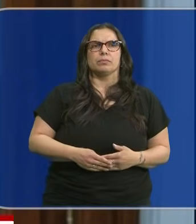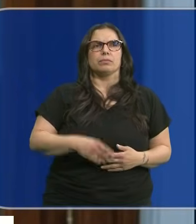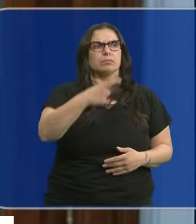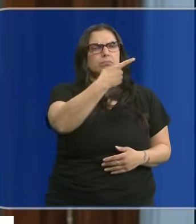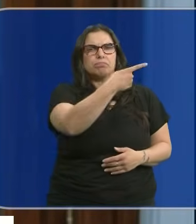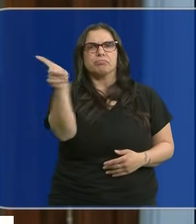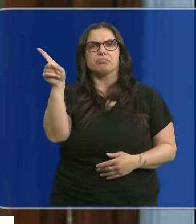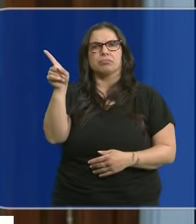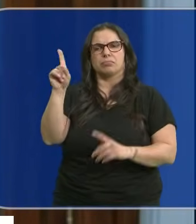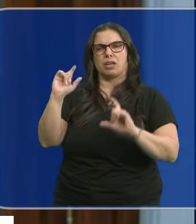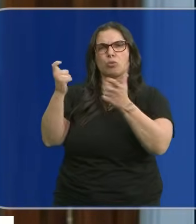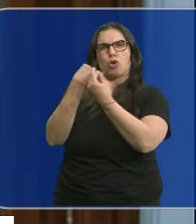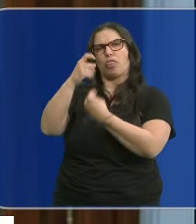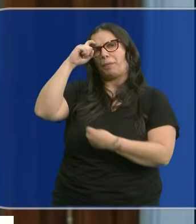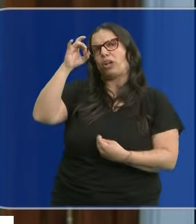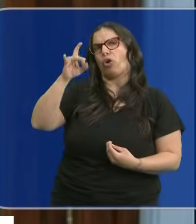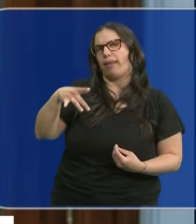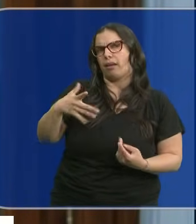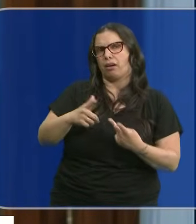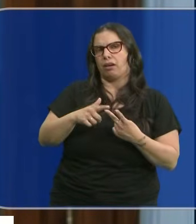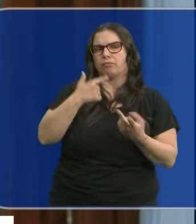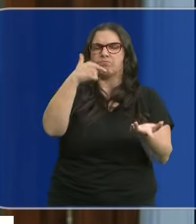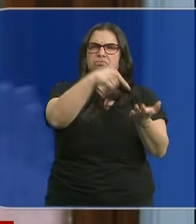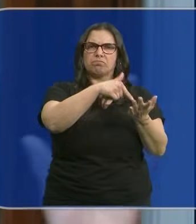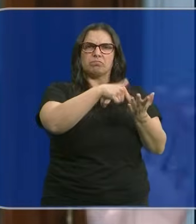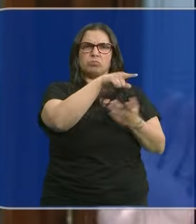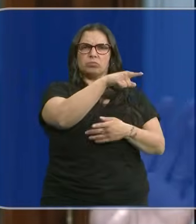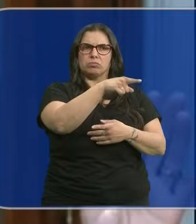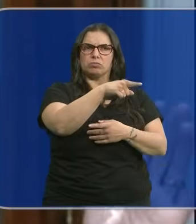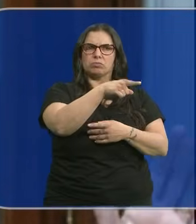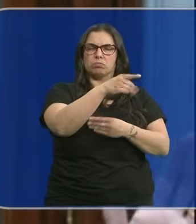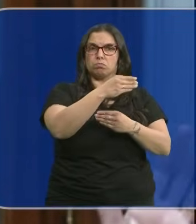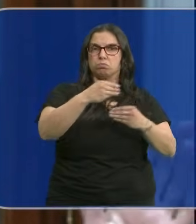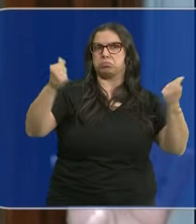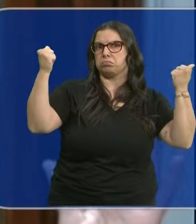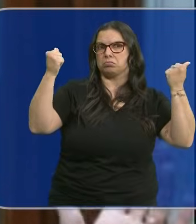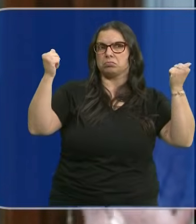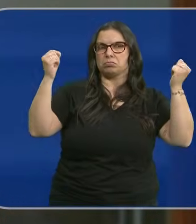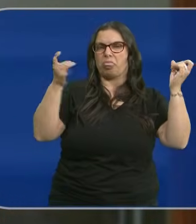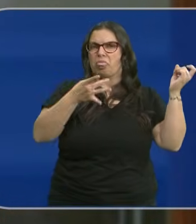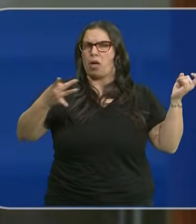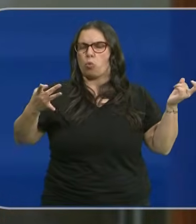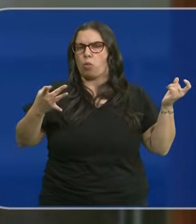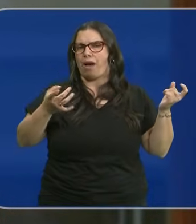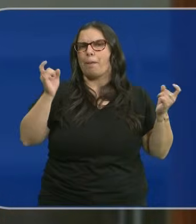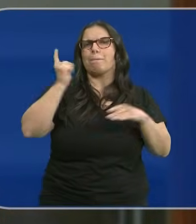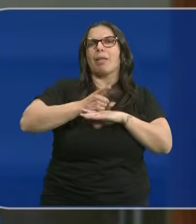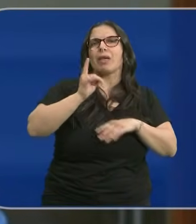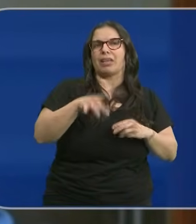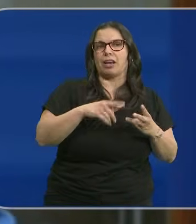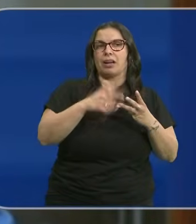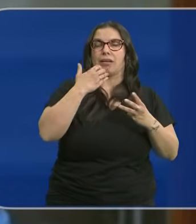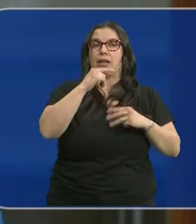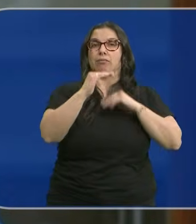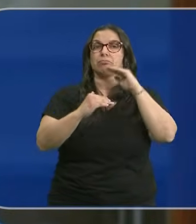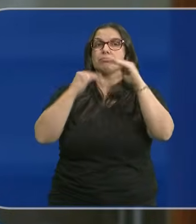con Zapatero? ¿Quién le exigió que hiciese desaparecer por arte de magia la deuda? Y si su